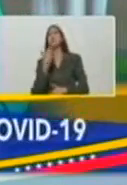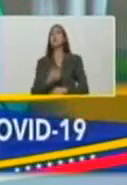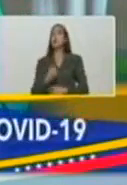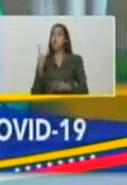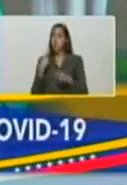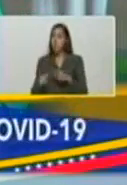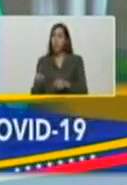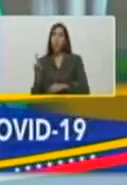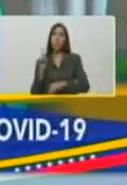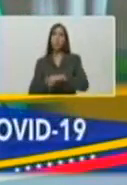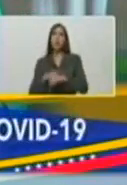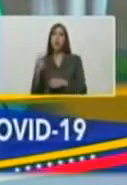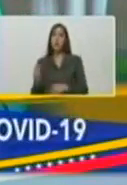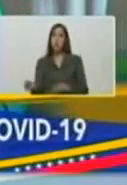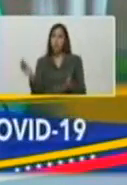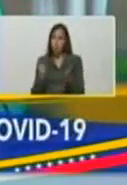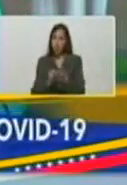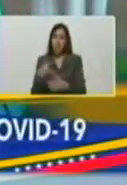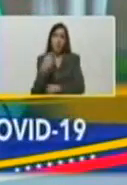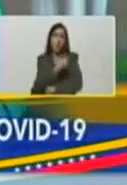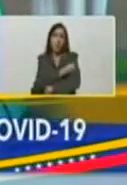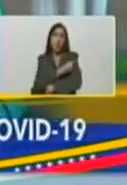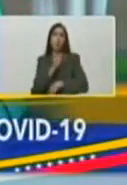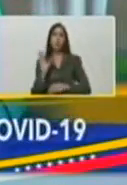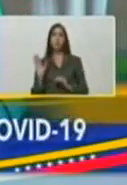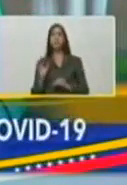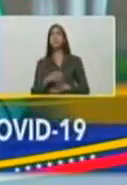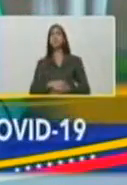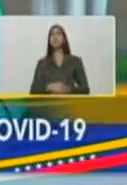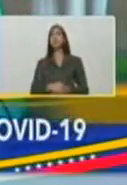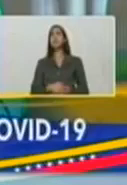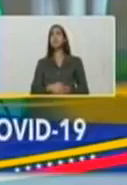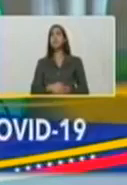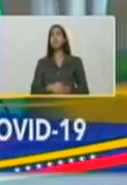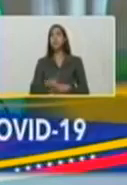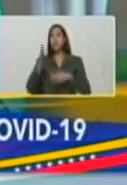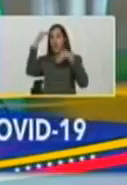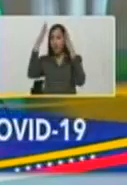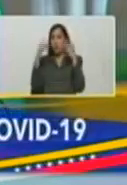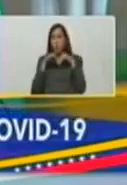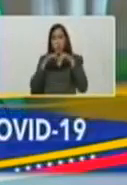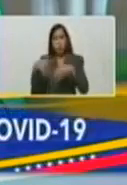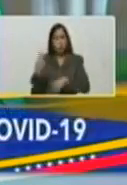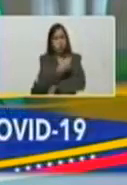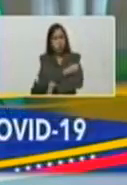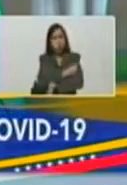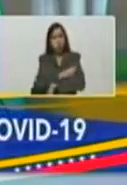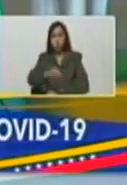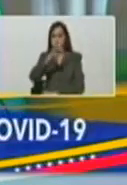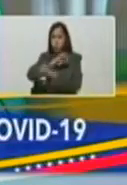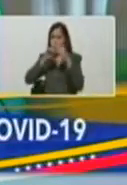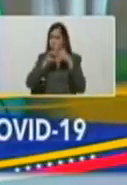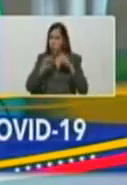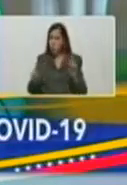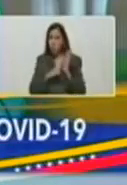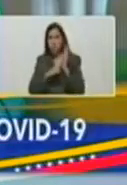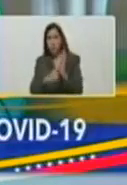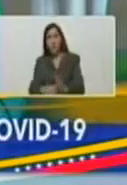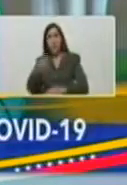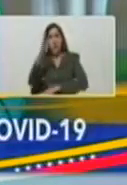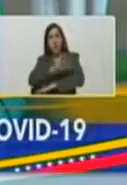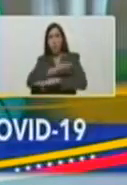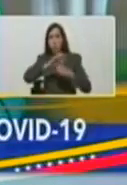de vacunas. La jornada de vacunación masiva nacional contra el COVID parece marcar la diferencia en el comportamiento de la